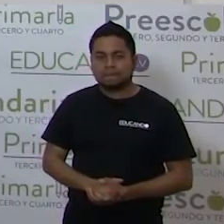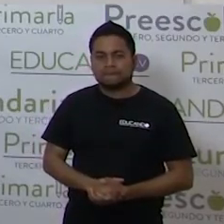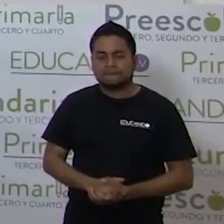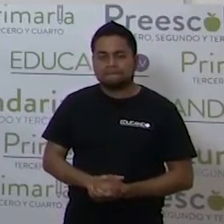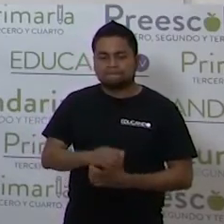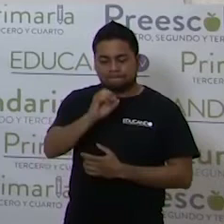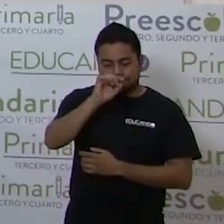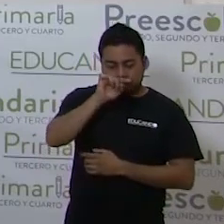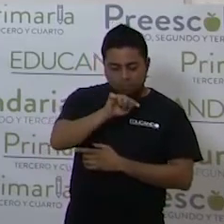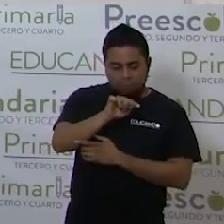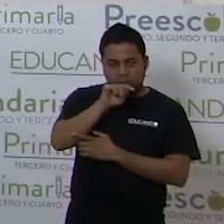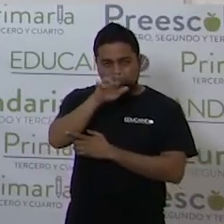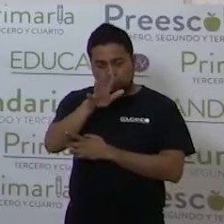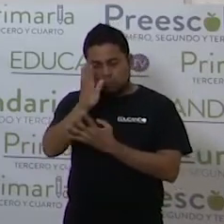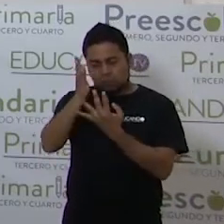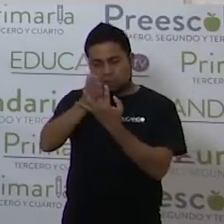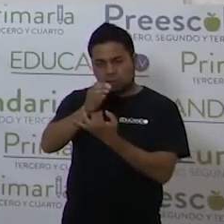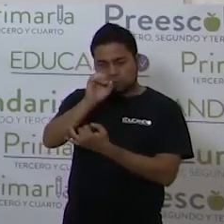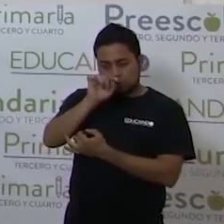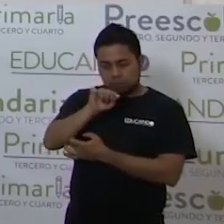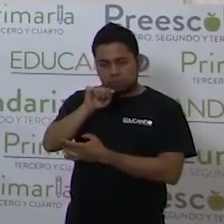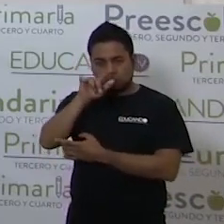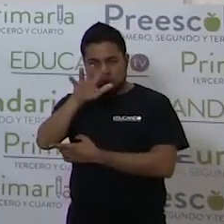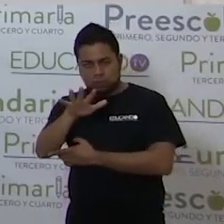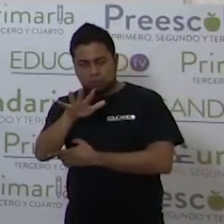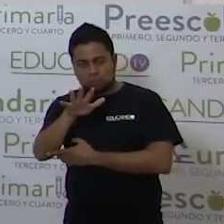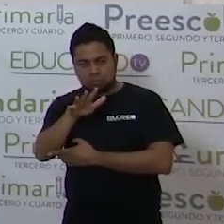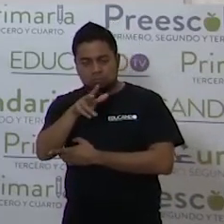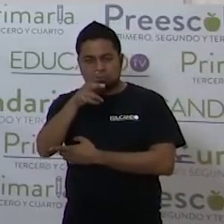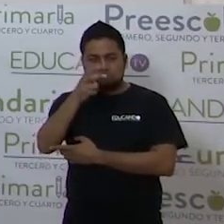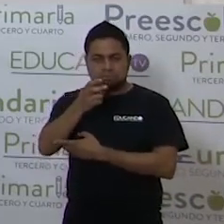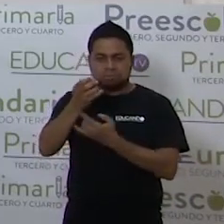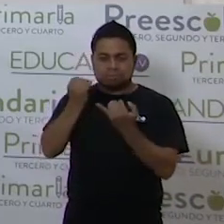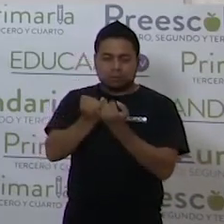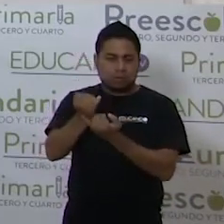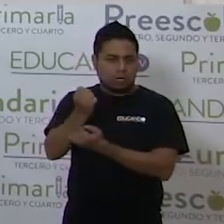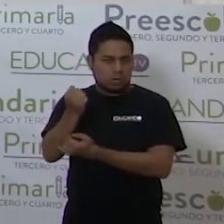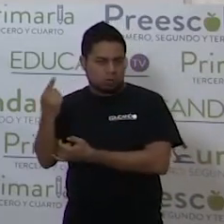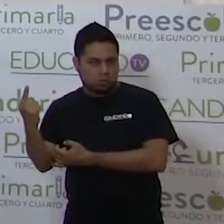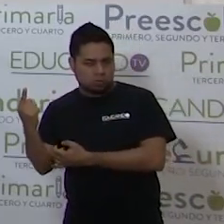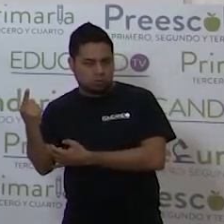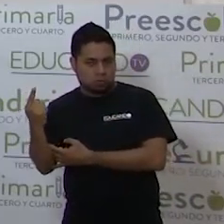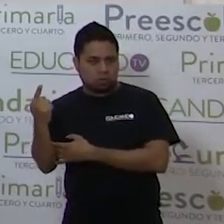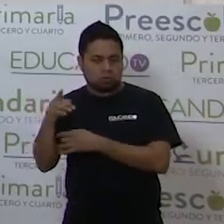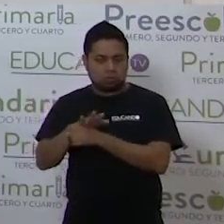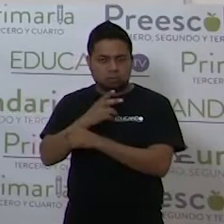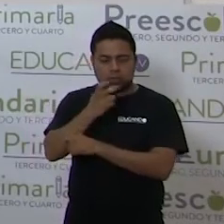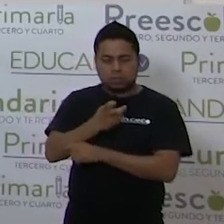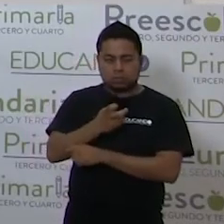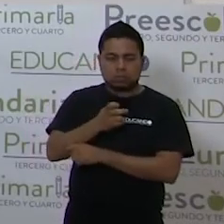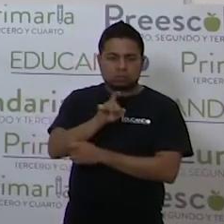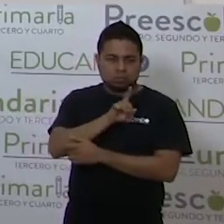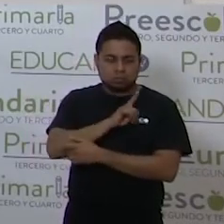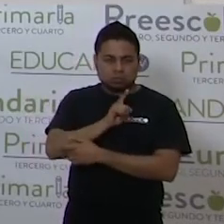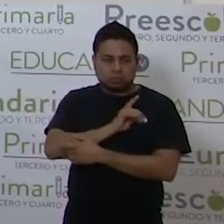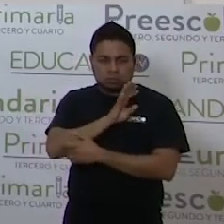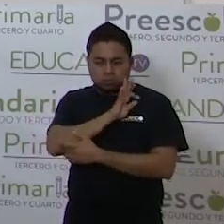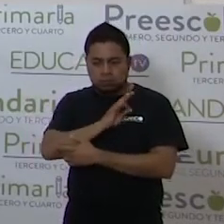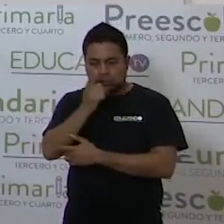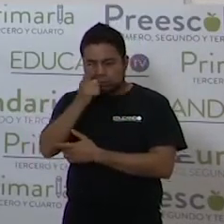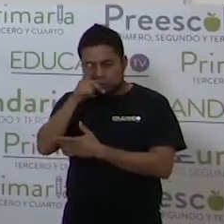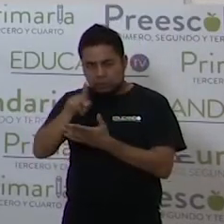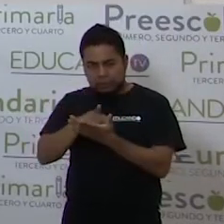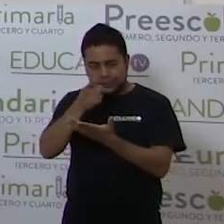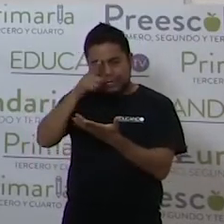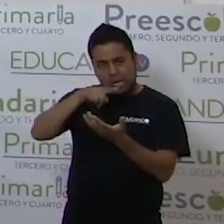y 0.5 entre 0.5 nos va a dar la unidad sí porque esto cabe solamente una vez en